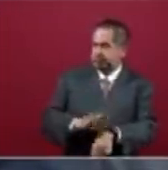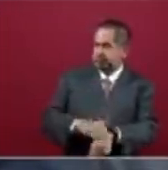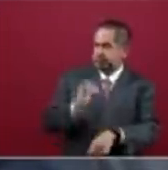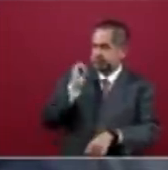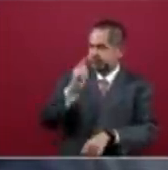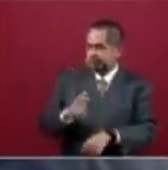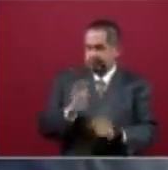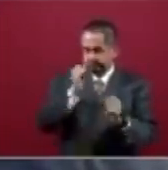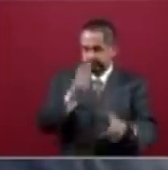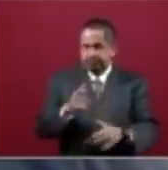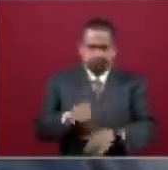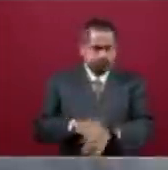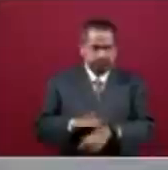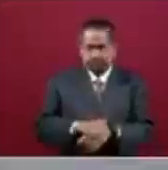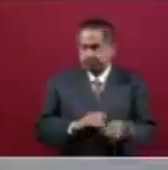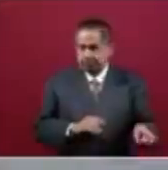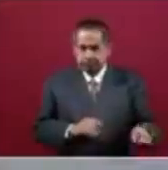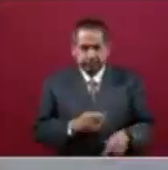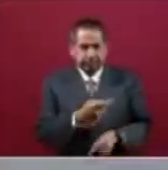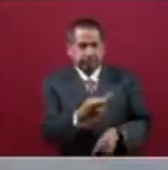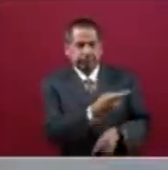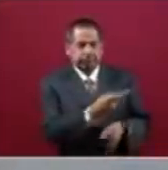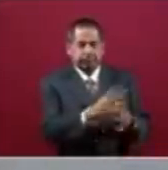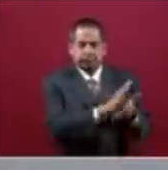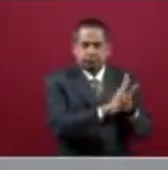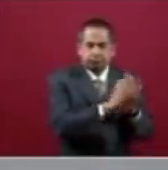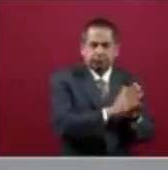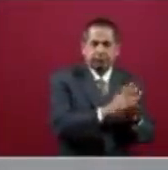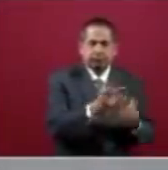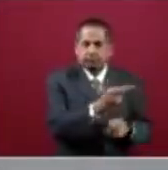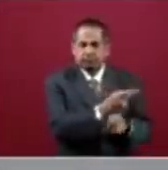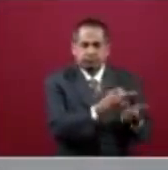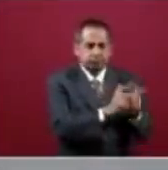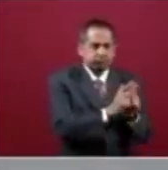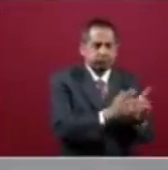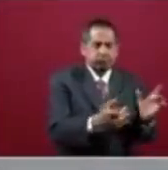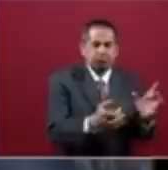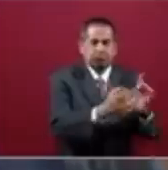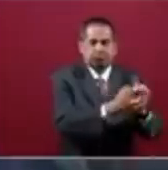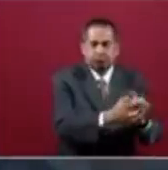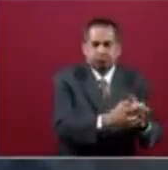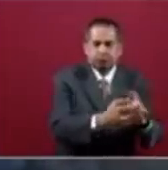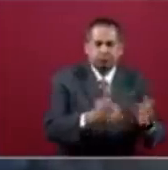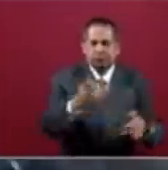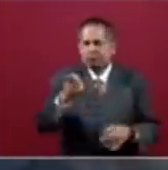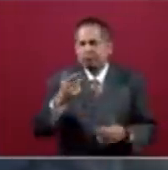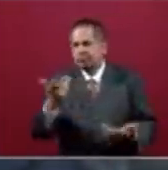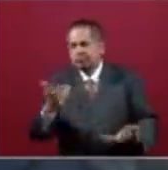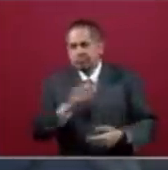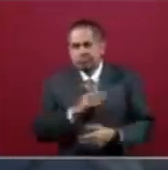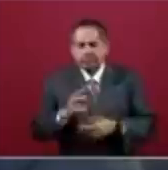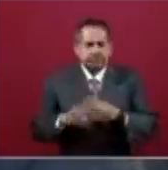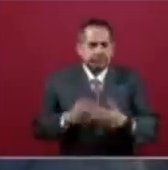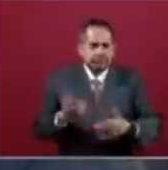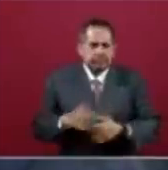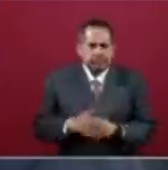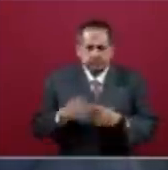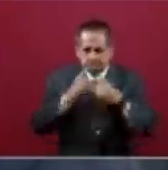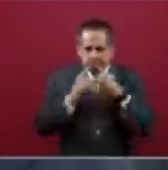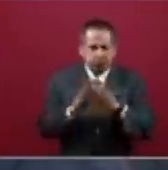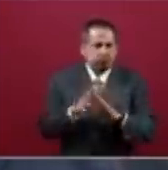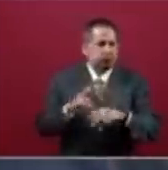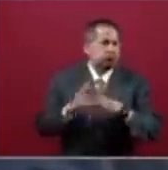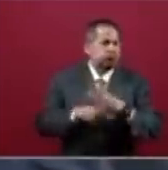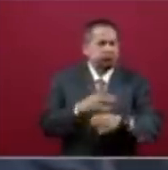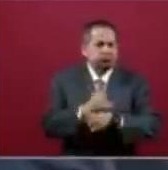autoridades el que se estén aliando este tipo de cárteles? A ver qué información tiene usted, qué acciones podrían estarse realizando al